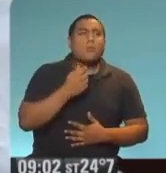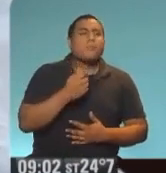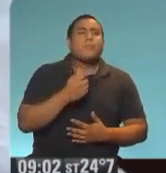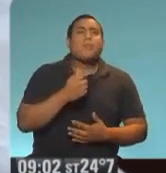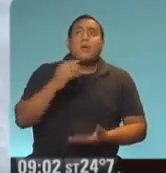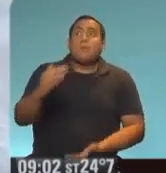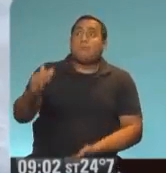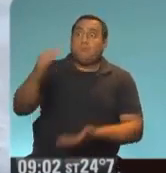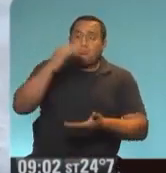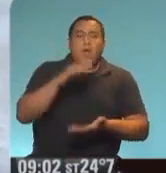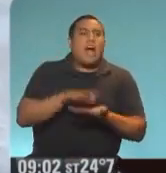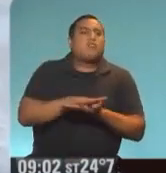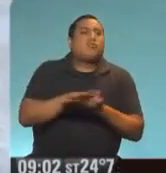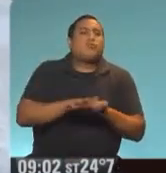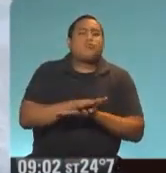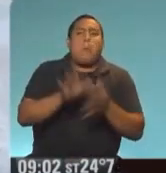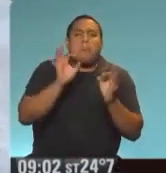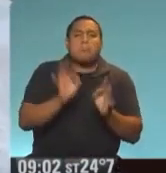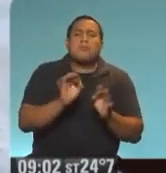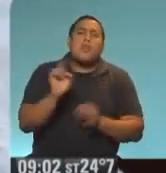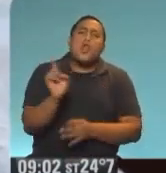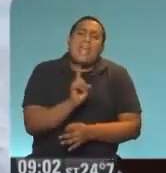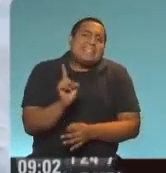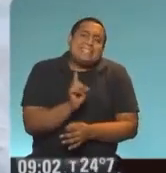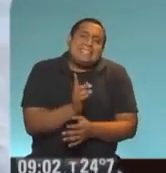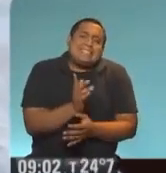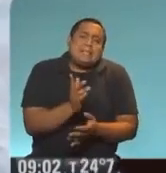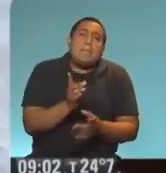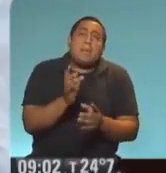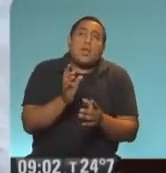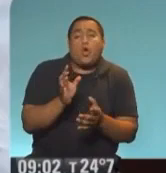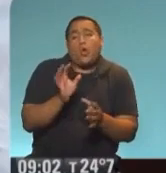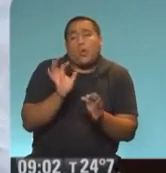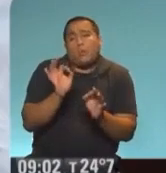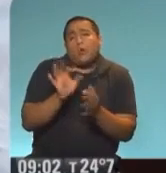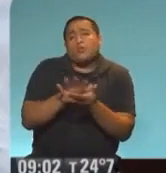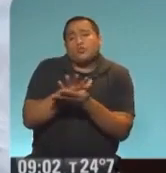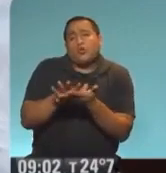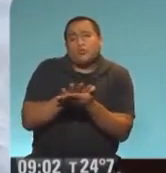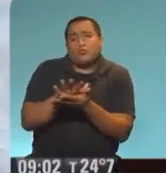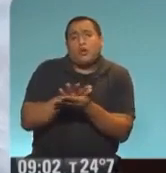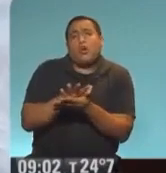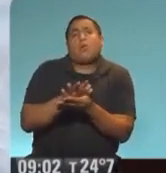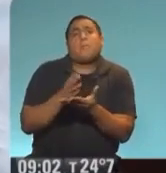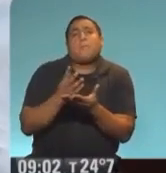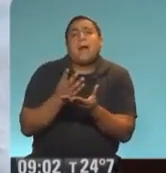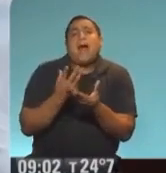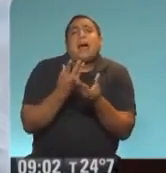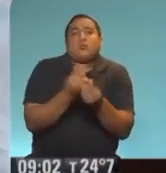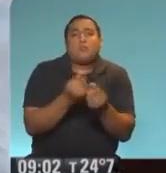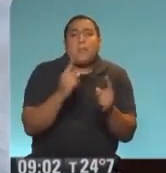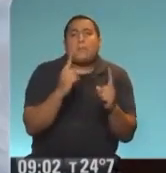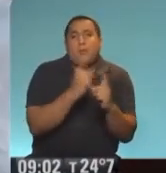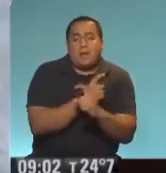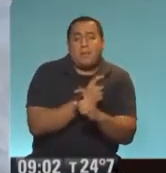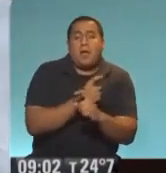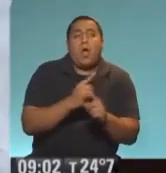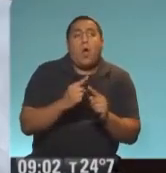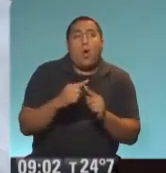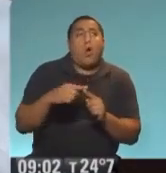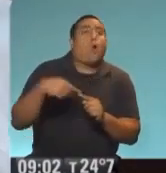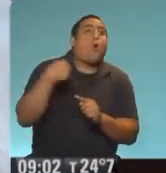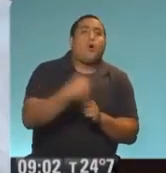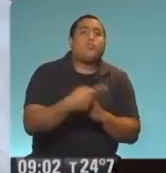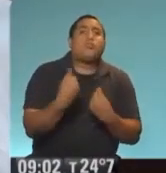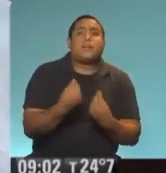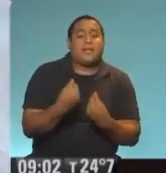solución definitiva, pero sí una solución que es parte de la solución de este problema. La otra parte importante, como todos